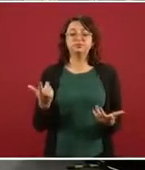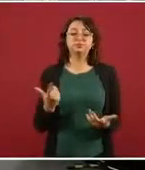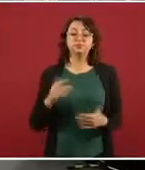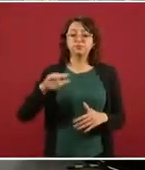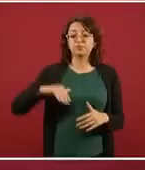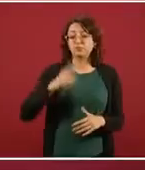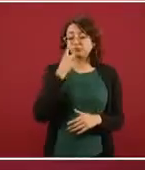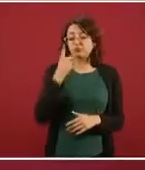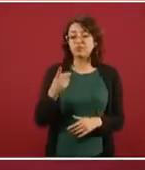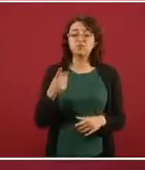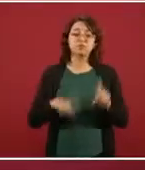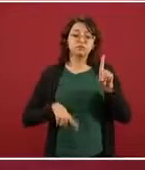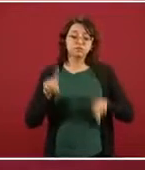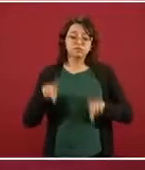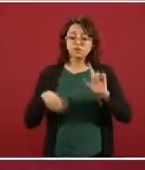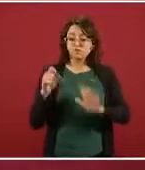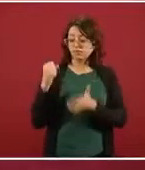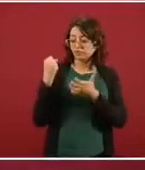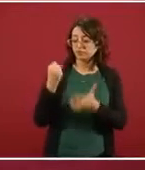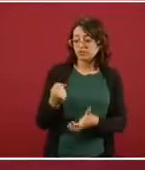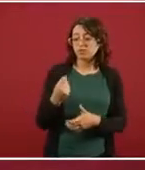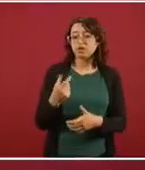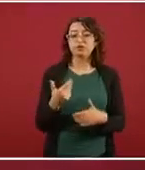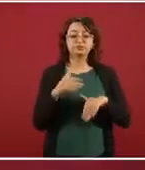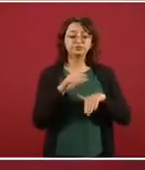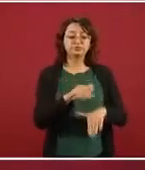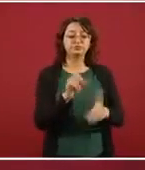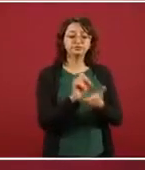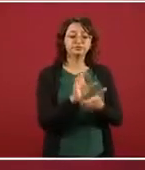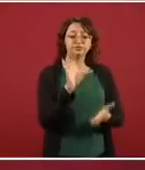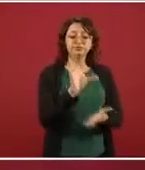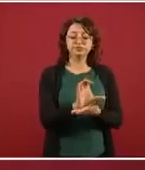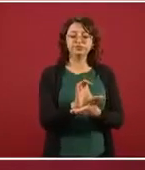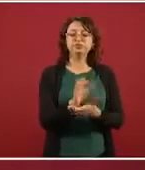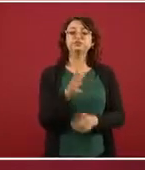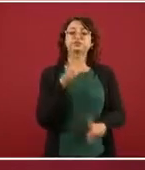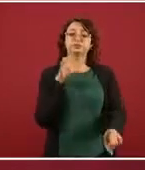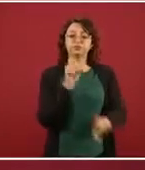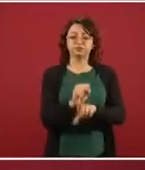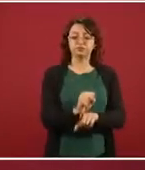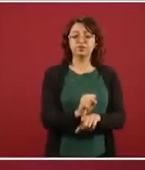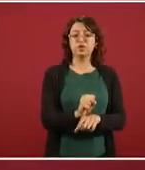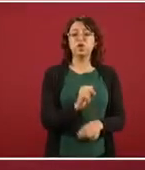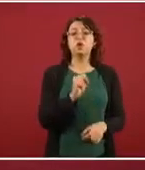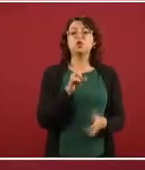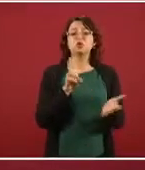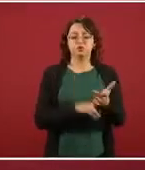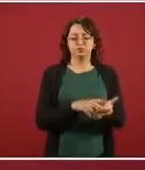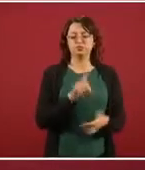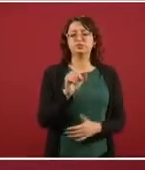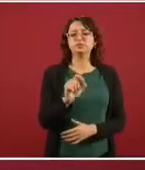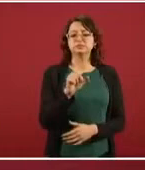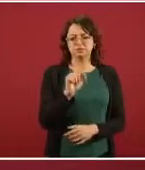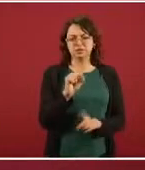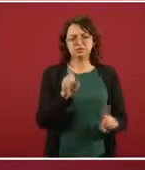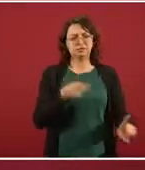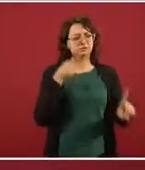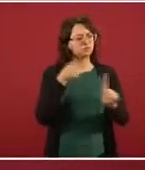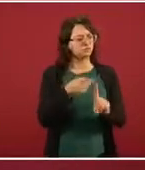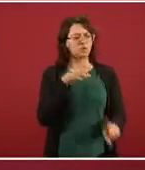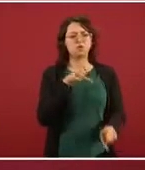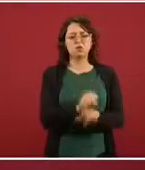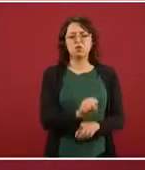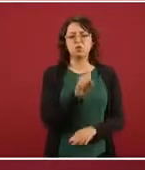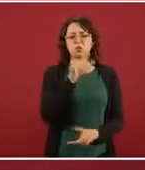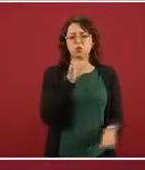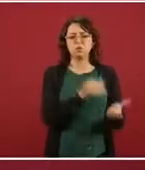planeación presupuestal. En el caso de discapacidad, vamos a llegar, está planteado para 2020 la meta de 1 millón,